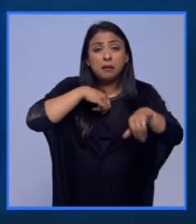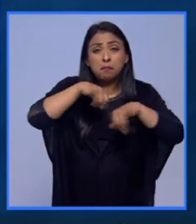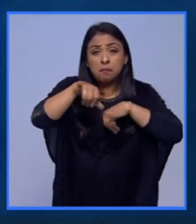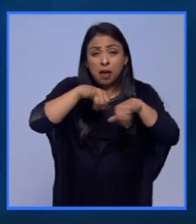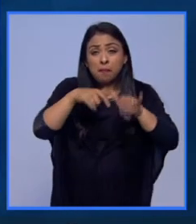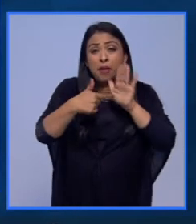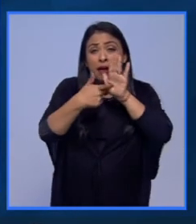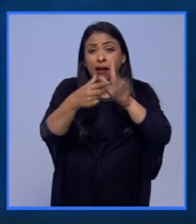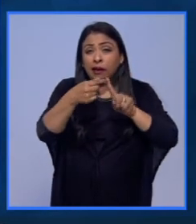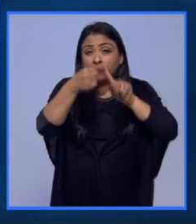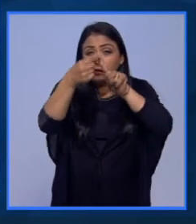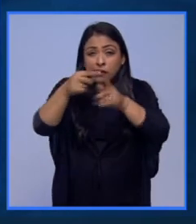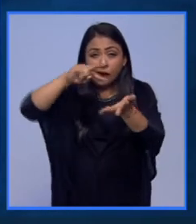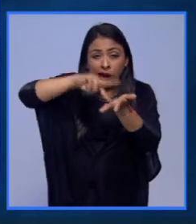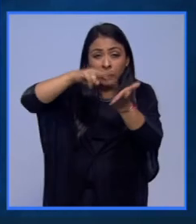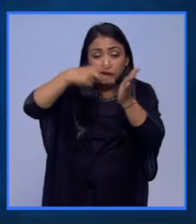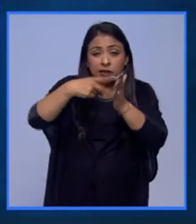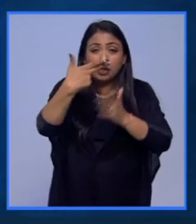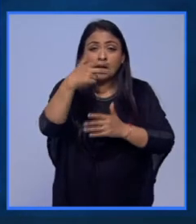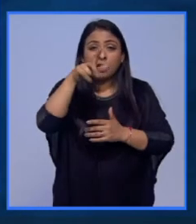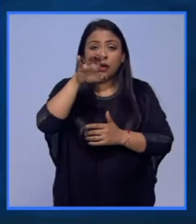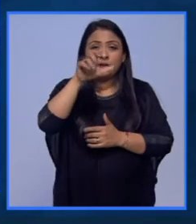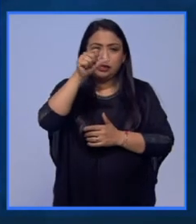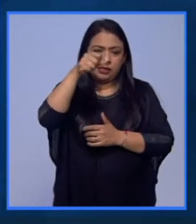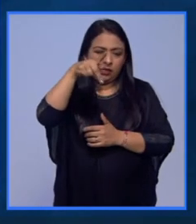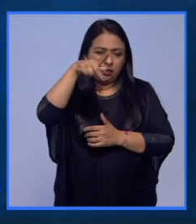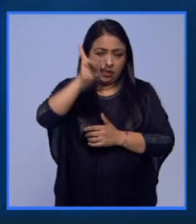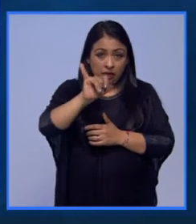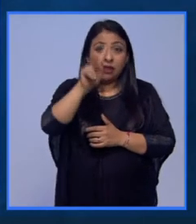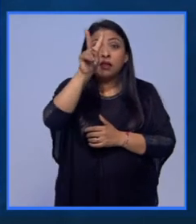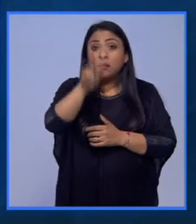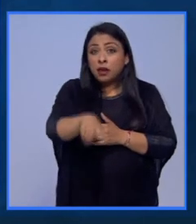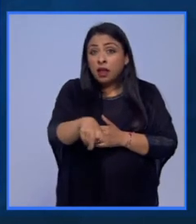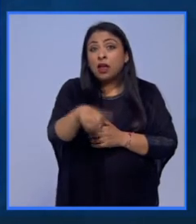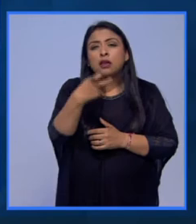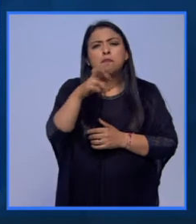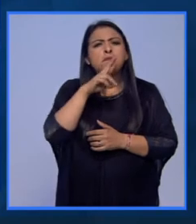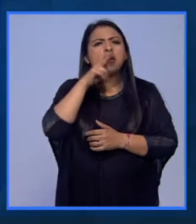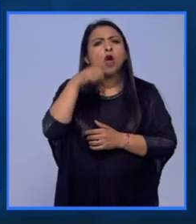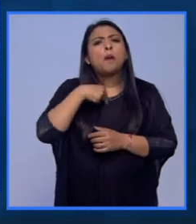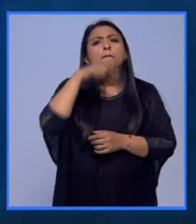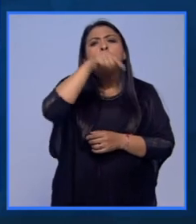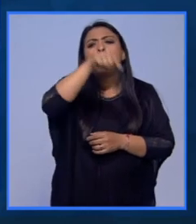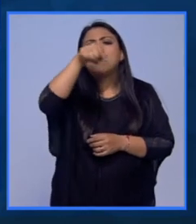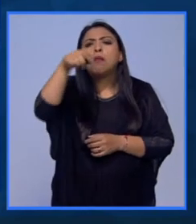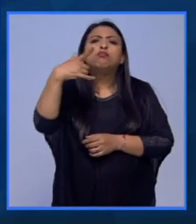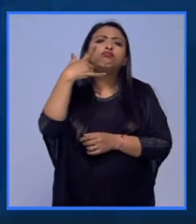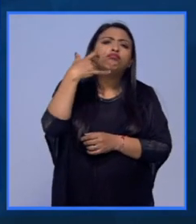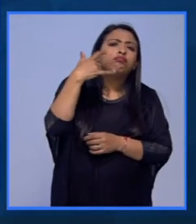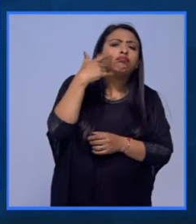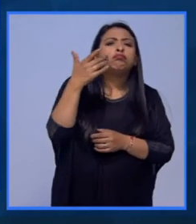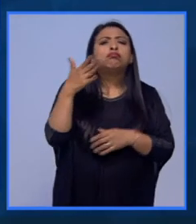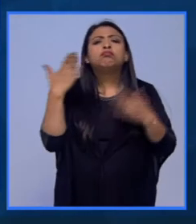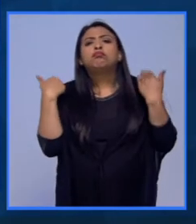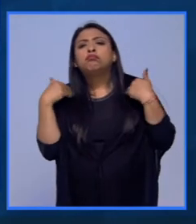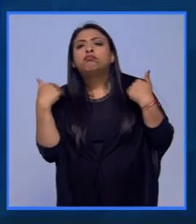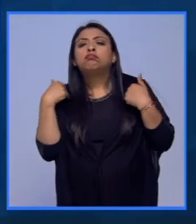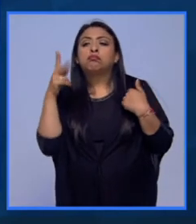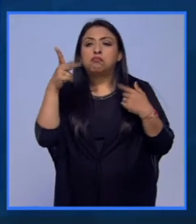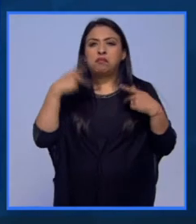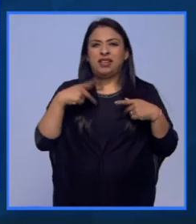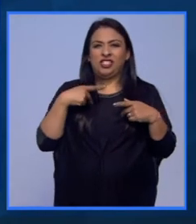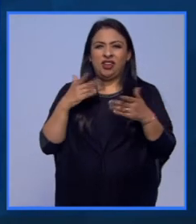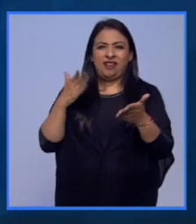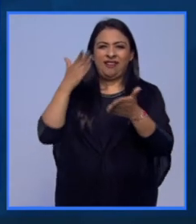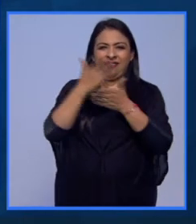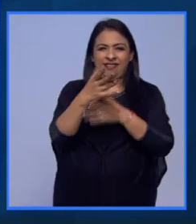una guía arquitectónica de Helsinki, que es sin duda uno de los mejores recorridos, uno de los mejores paseos que el visitante a la